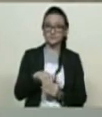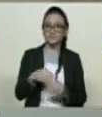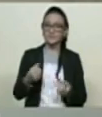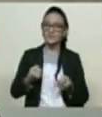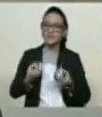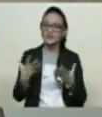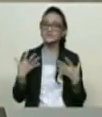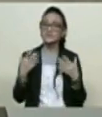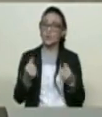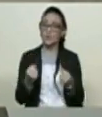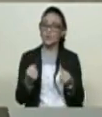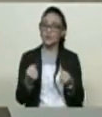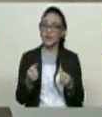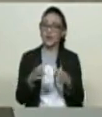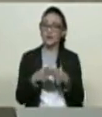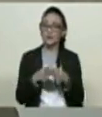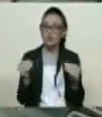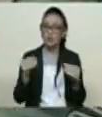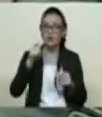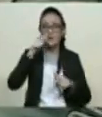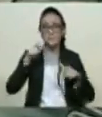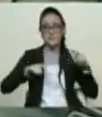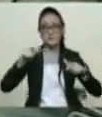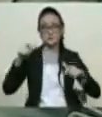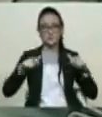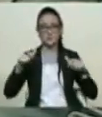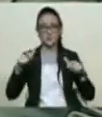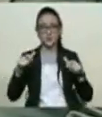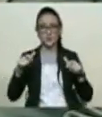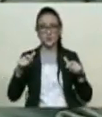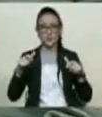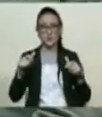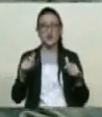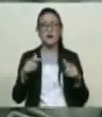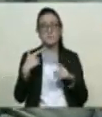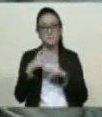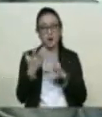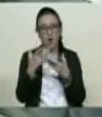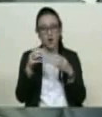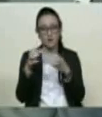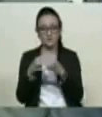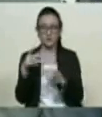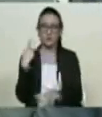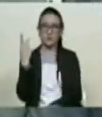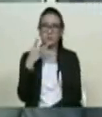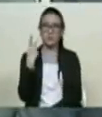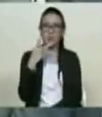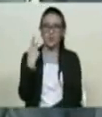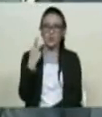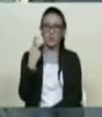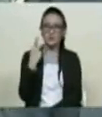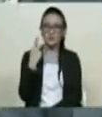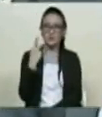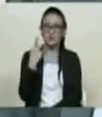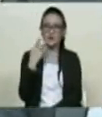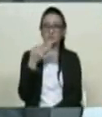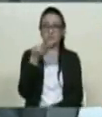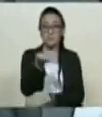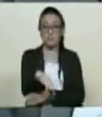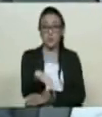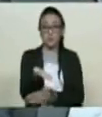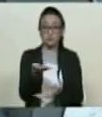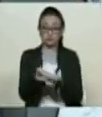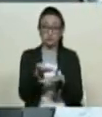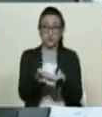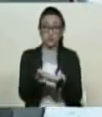seguridad a los candidatos, a las candidatas y a las organizaciones con fines políticos que las postulan.